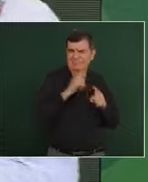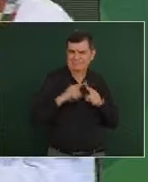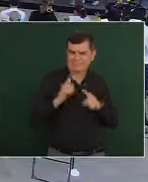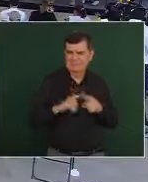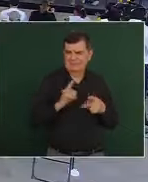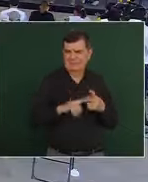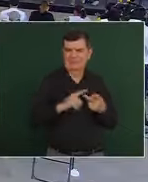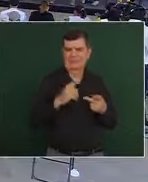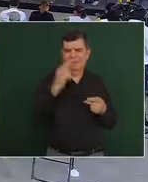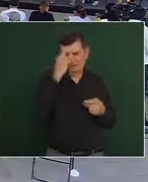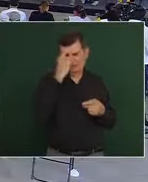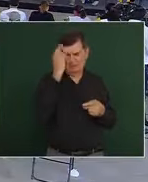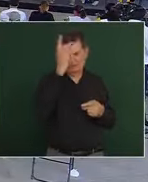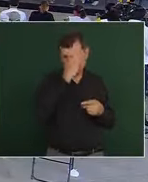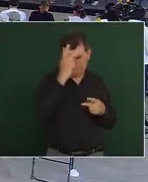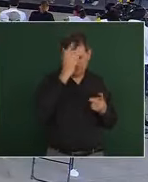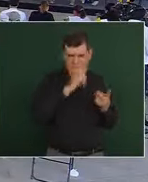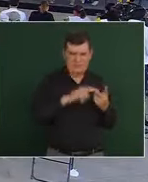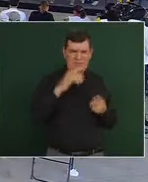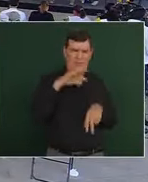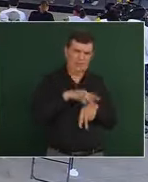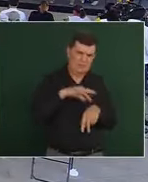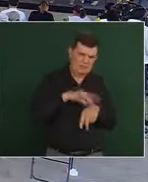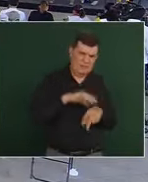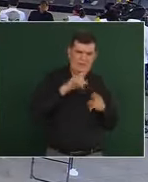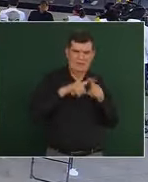de estudios psicológicos, médicos.